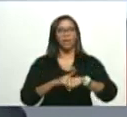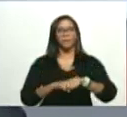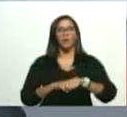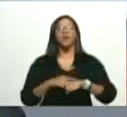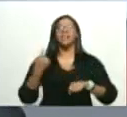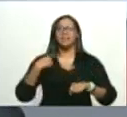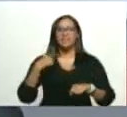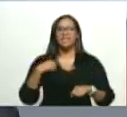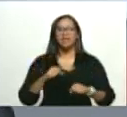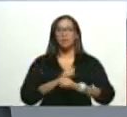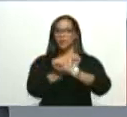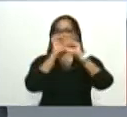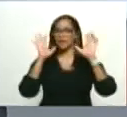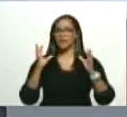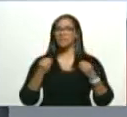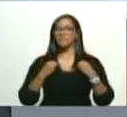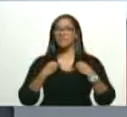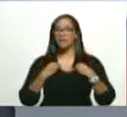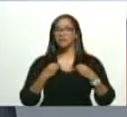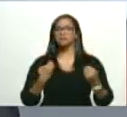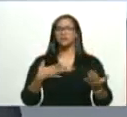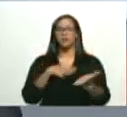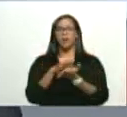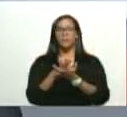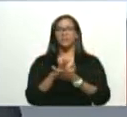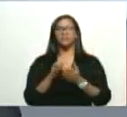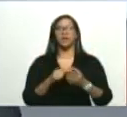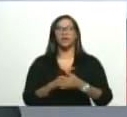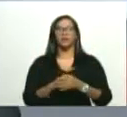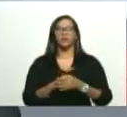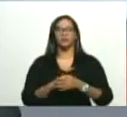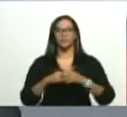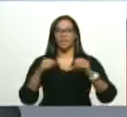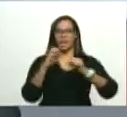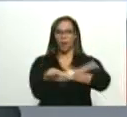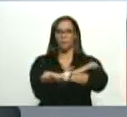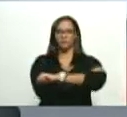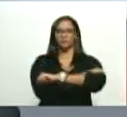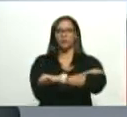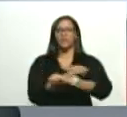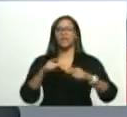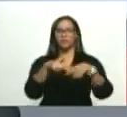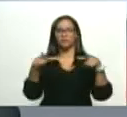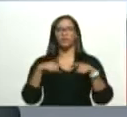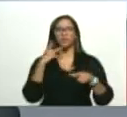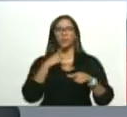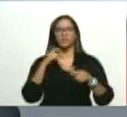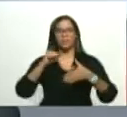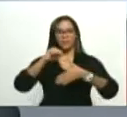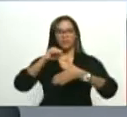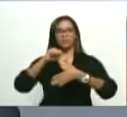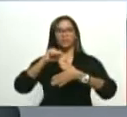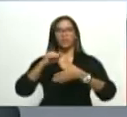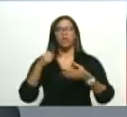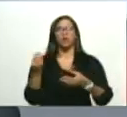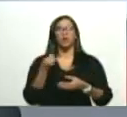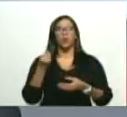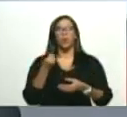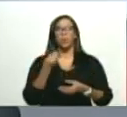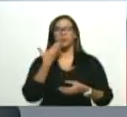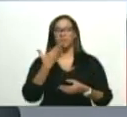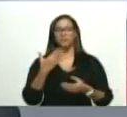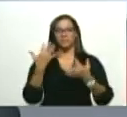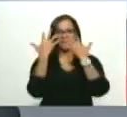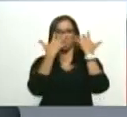una clara vigencia dentro de lo que ha sido el auge de la extrema derecha y la situación política en América Latina. Cómo hacer frente a la